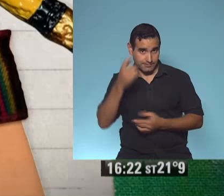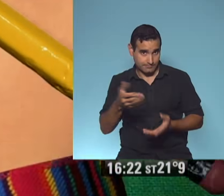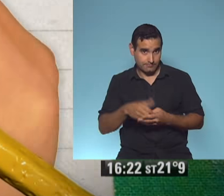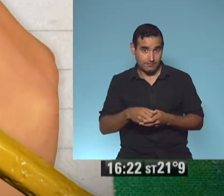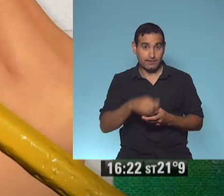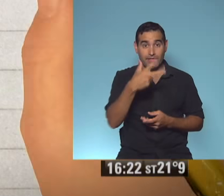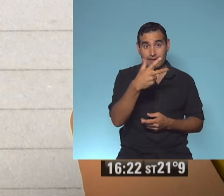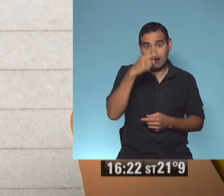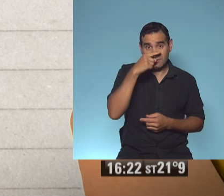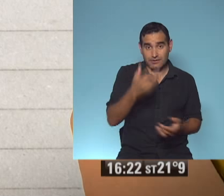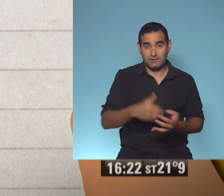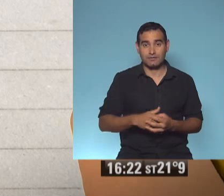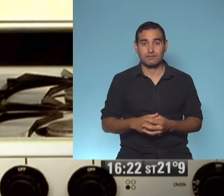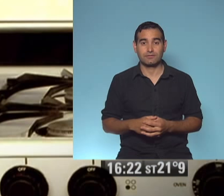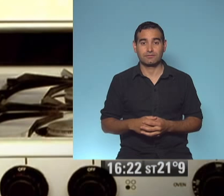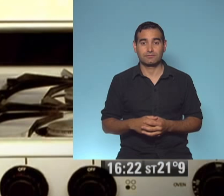37.